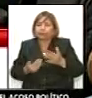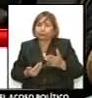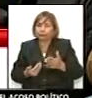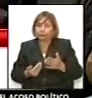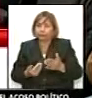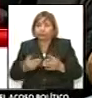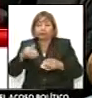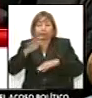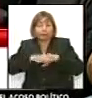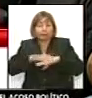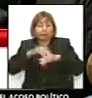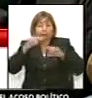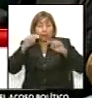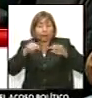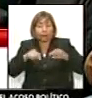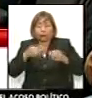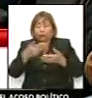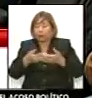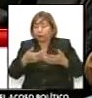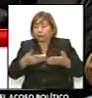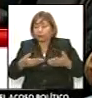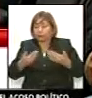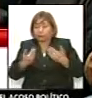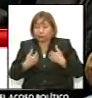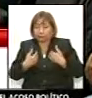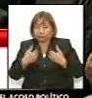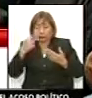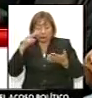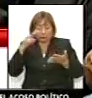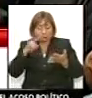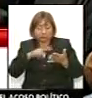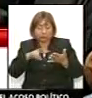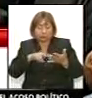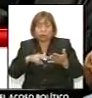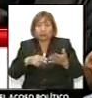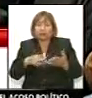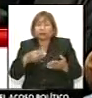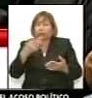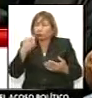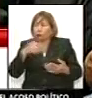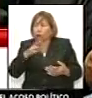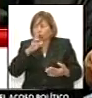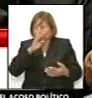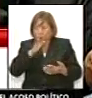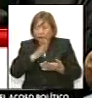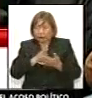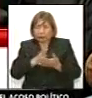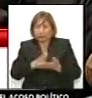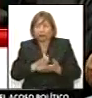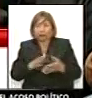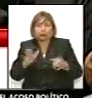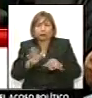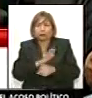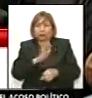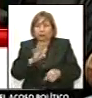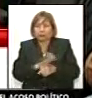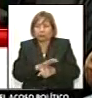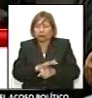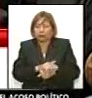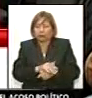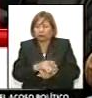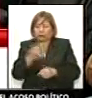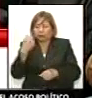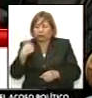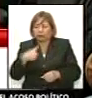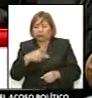en función a los elementos que tenemos a la vista, hay serios indicios y suficientes para